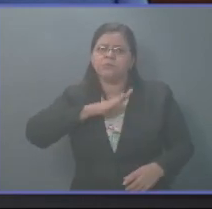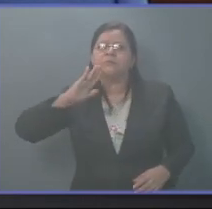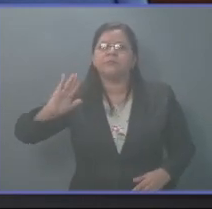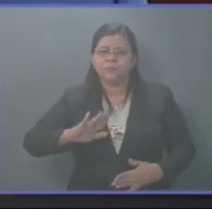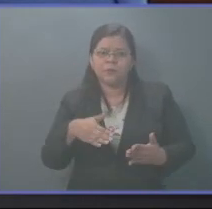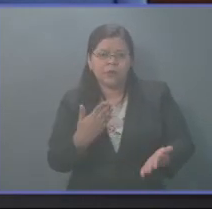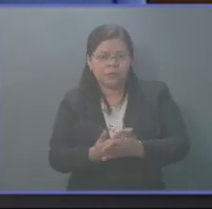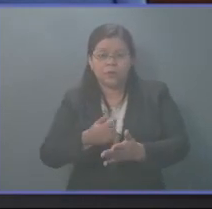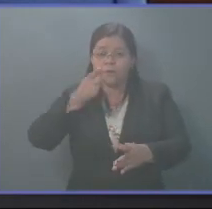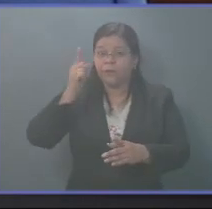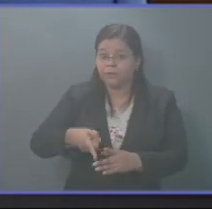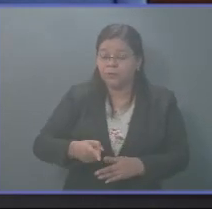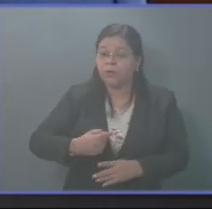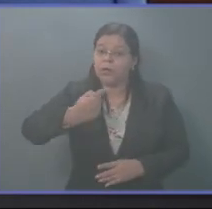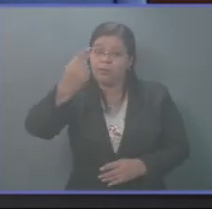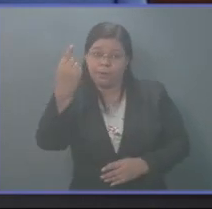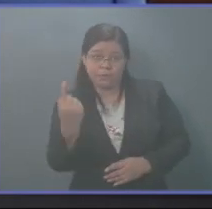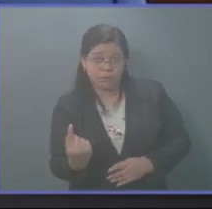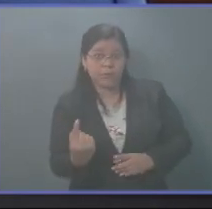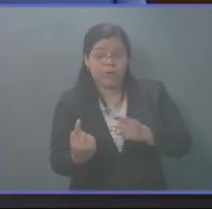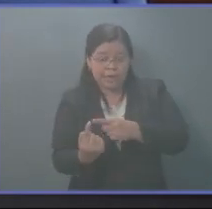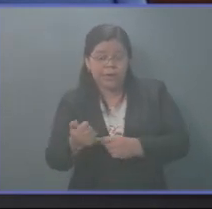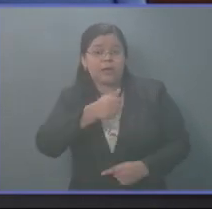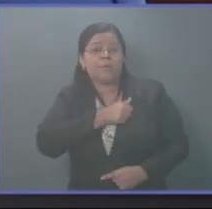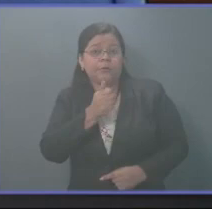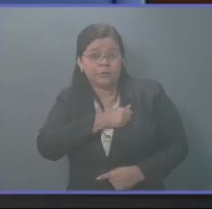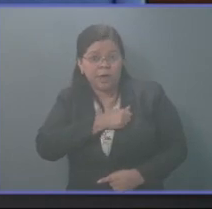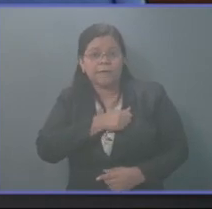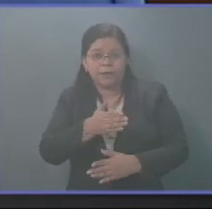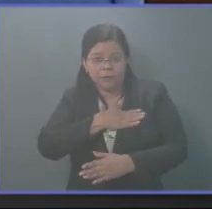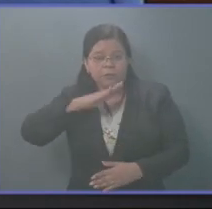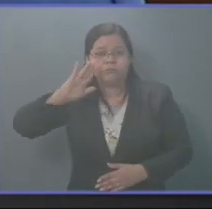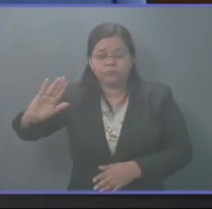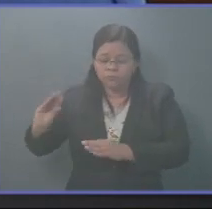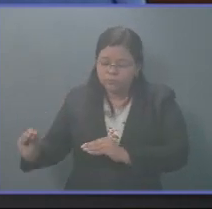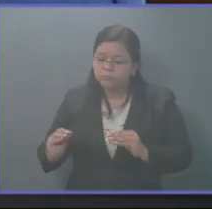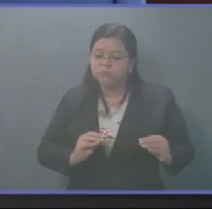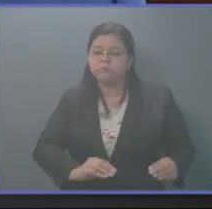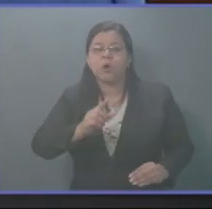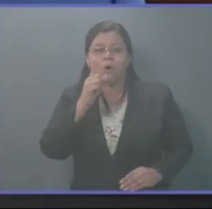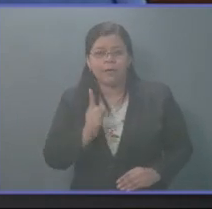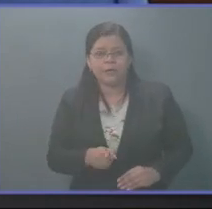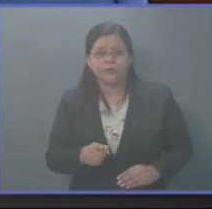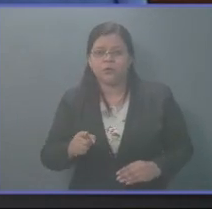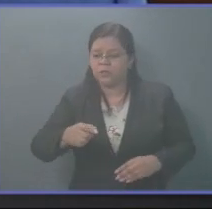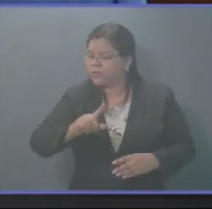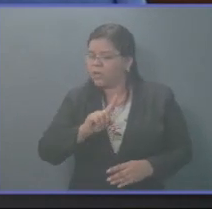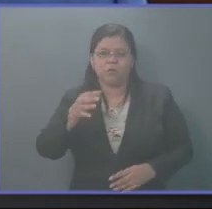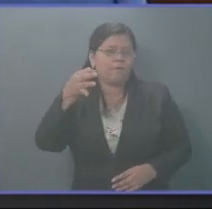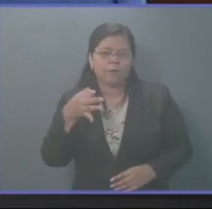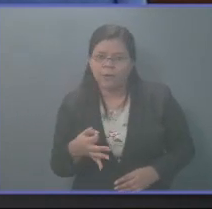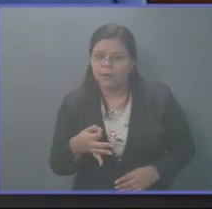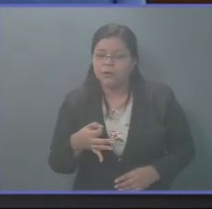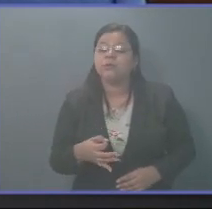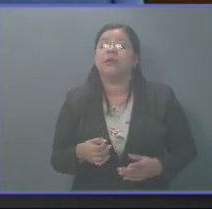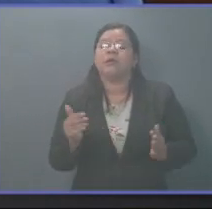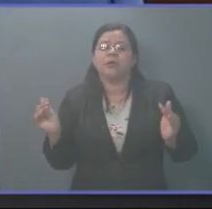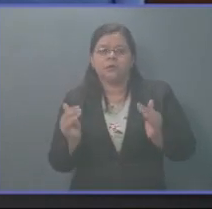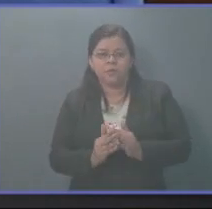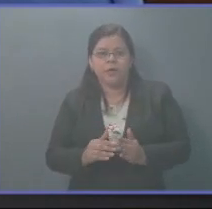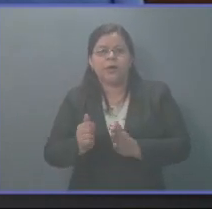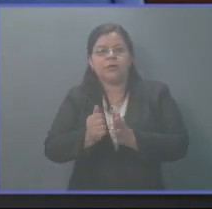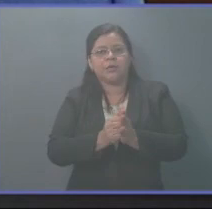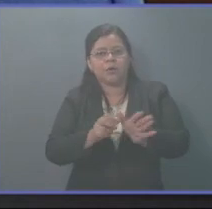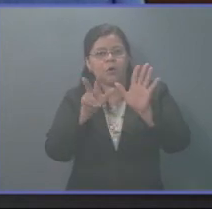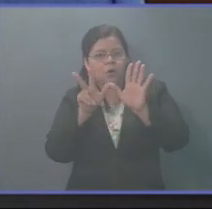tributaria sustantiva, el sujeto pasivo es el responsable del cumplimiento de las obligaciones sustantivas y formales. Sujeto activo de la obligación tributaria,